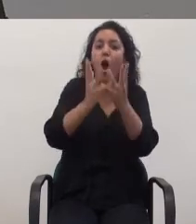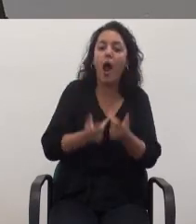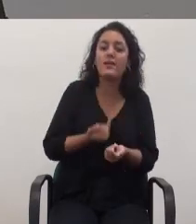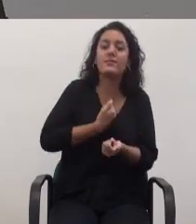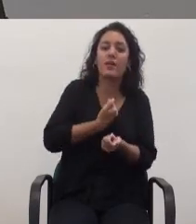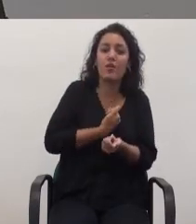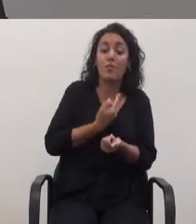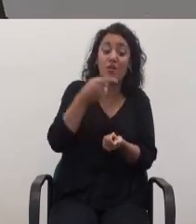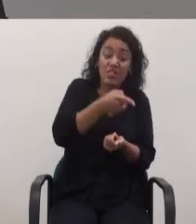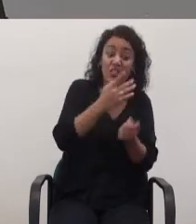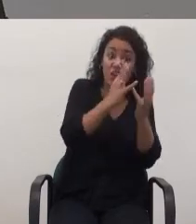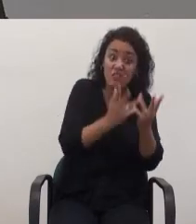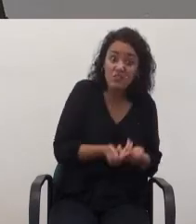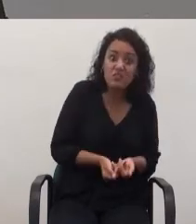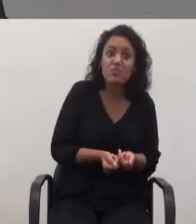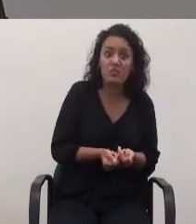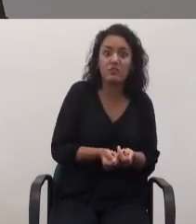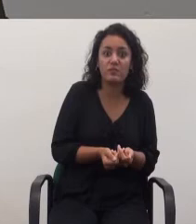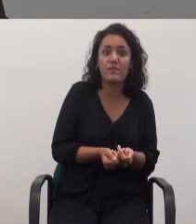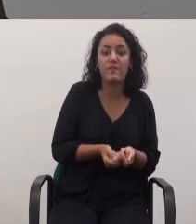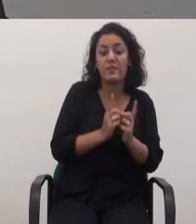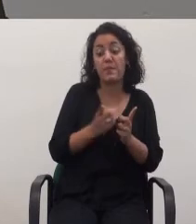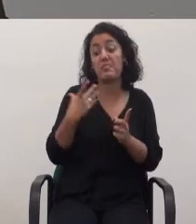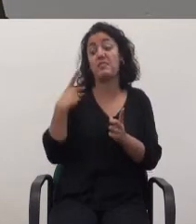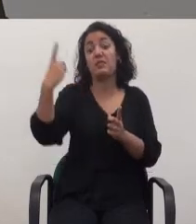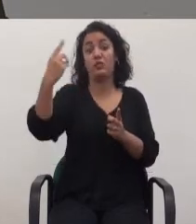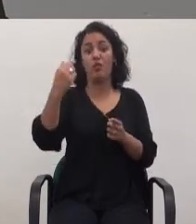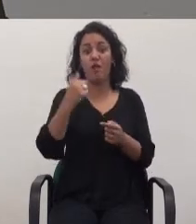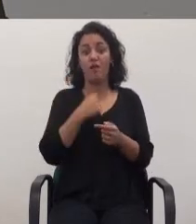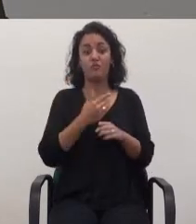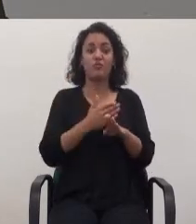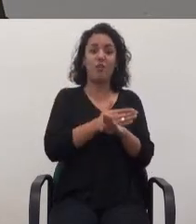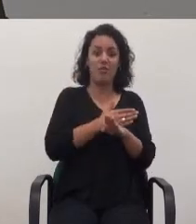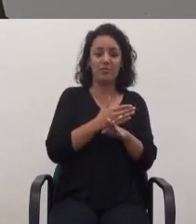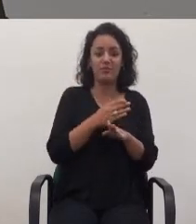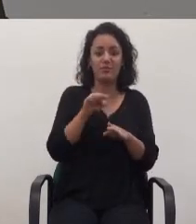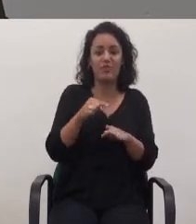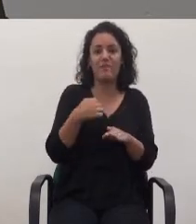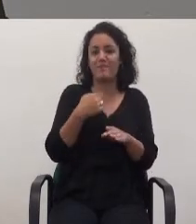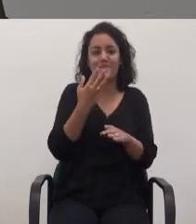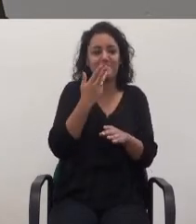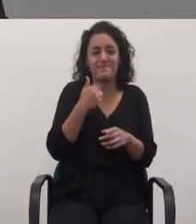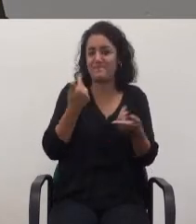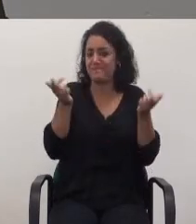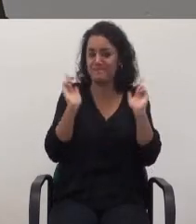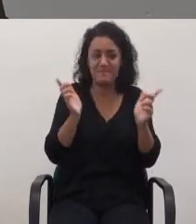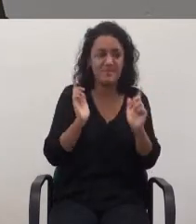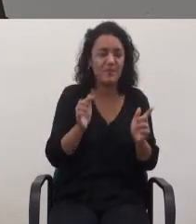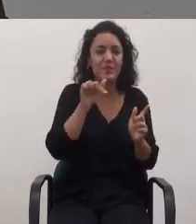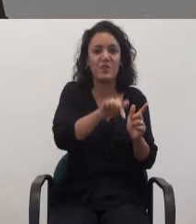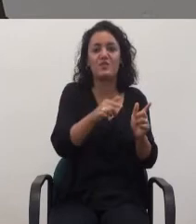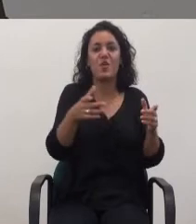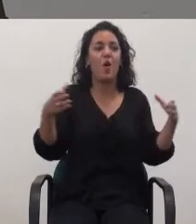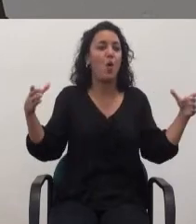gestión también desde la dirección, de las cosas que más disfruta uno es eso, es las sesiones de la